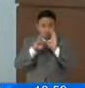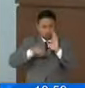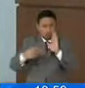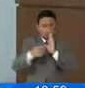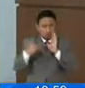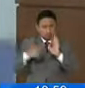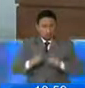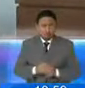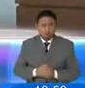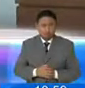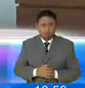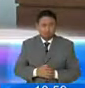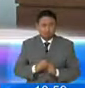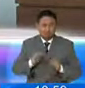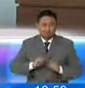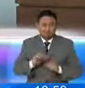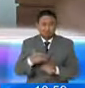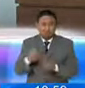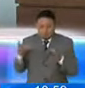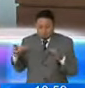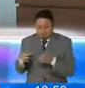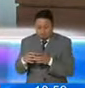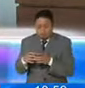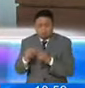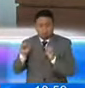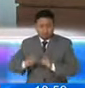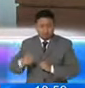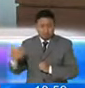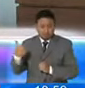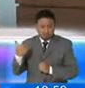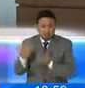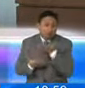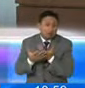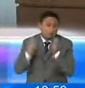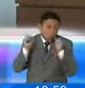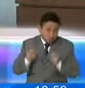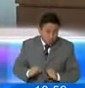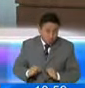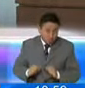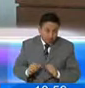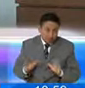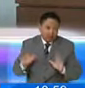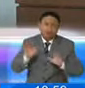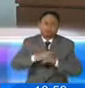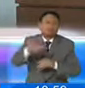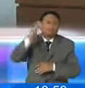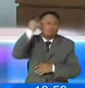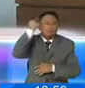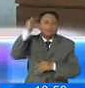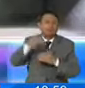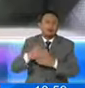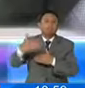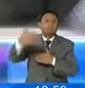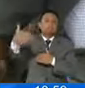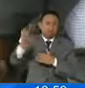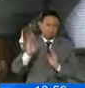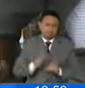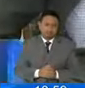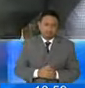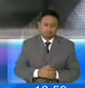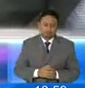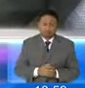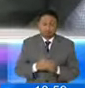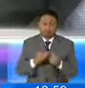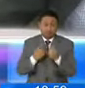para, además, tener el bloque, poder, si es que fuera el caso, optar. Pero eso es un tema que será posterior. Dicen que los